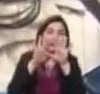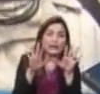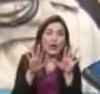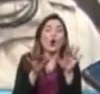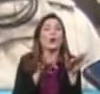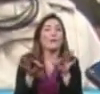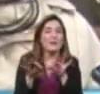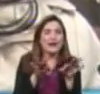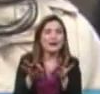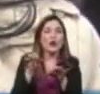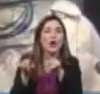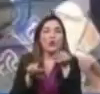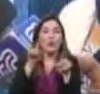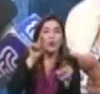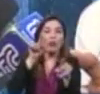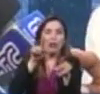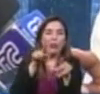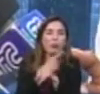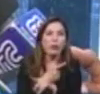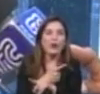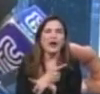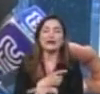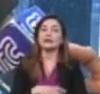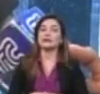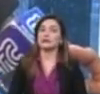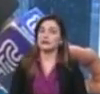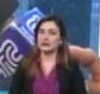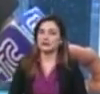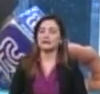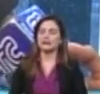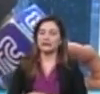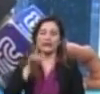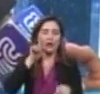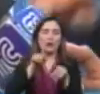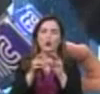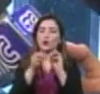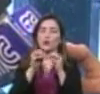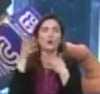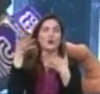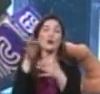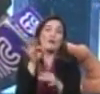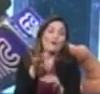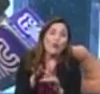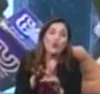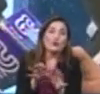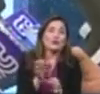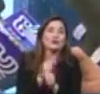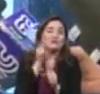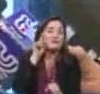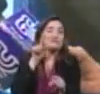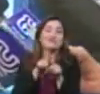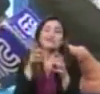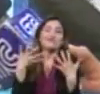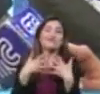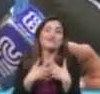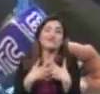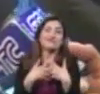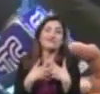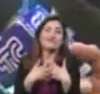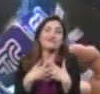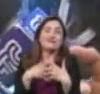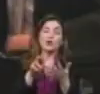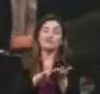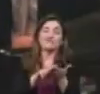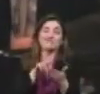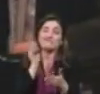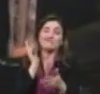Tengo entendido que no, habían ciertos consensos. Si no hay las seguridades, si no hay los votos o si no hay un consenso, no podemos entrar a